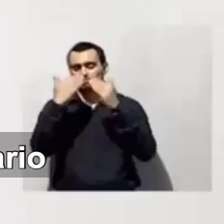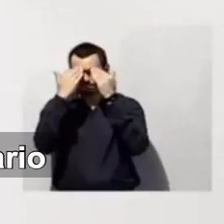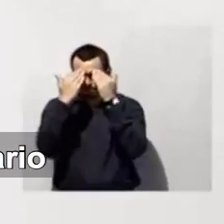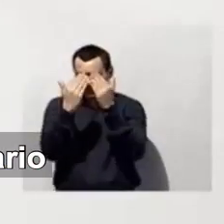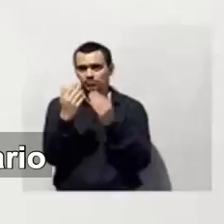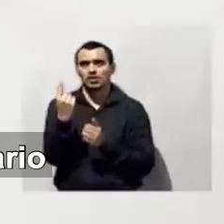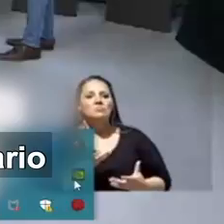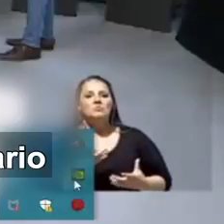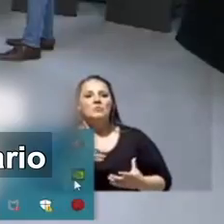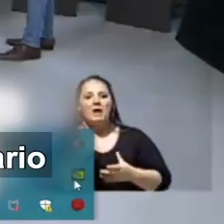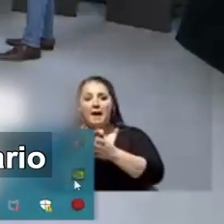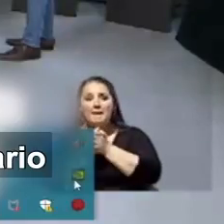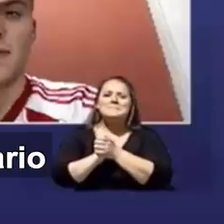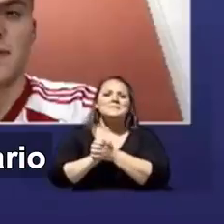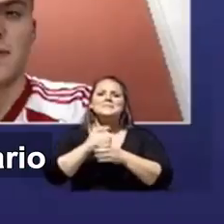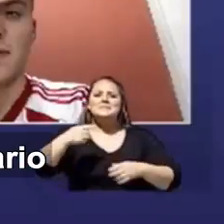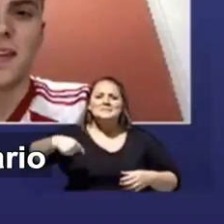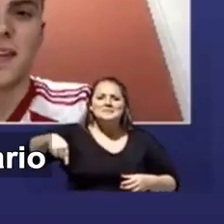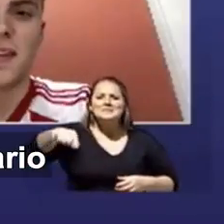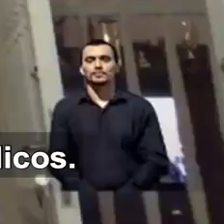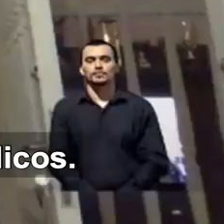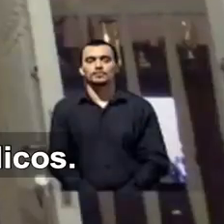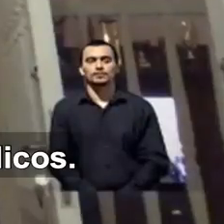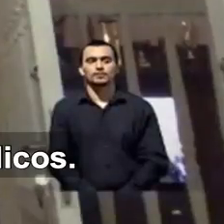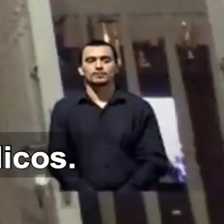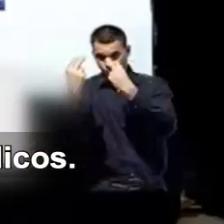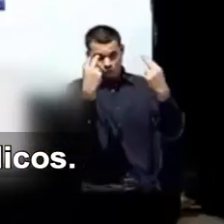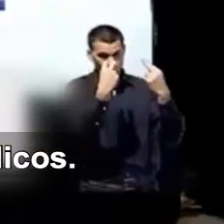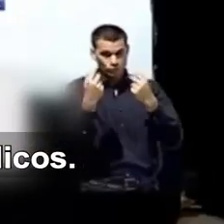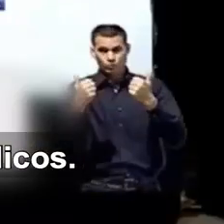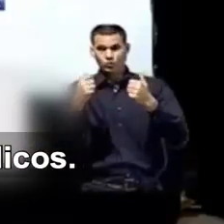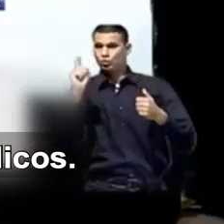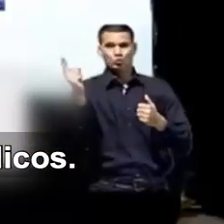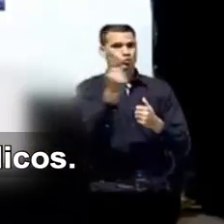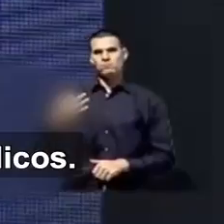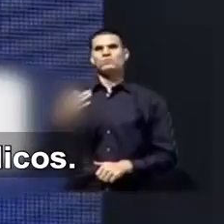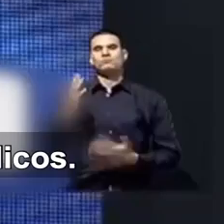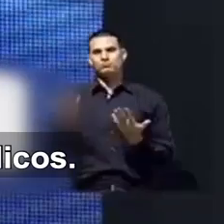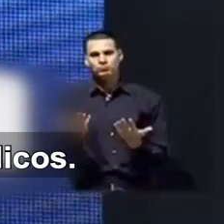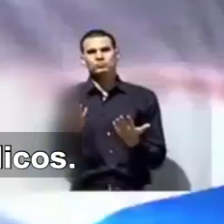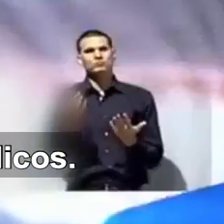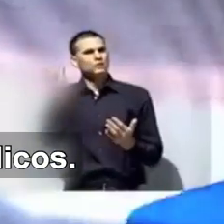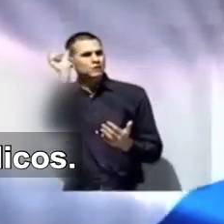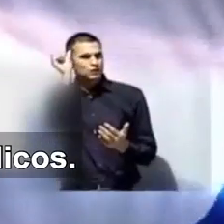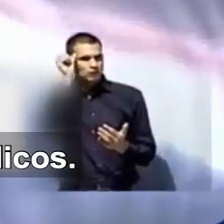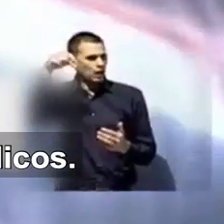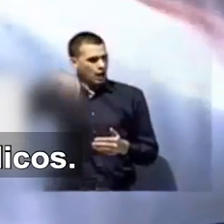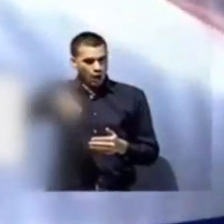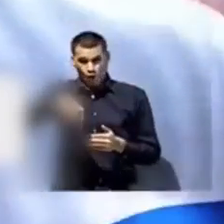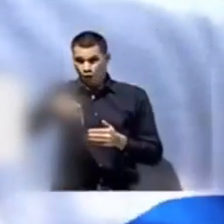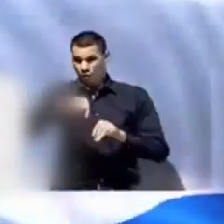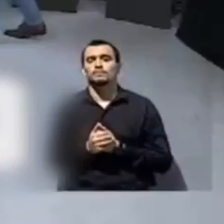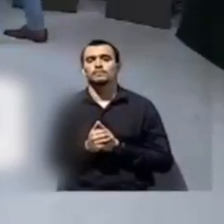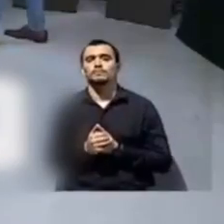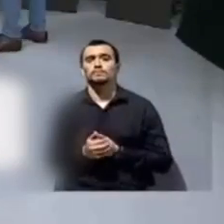También en Todos por Paraguay. El programa solidario que brindó apoyo donando alimentos e insumos